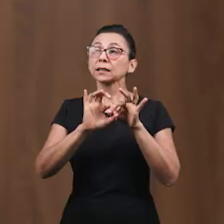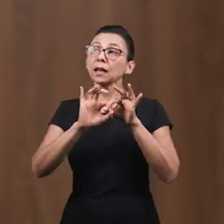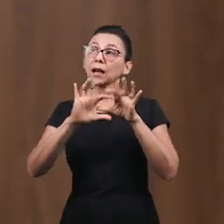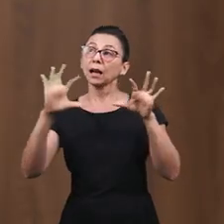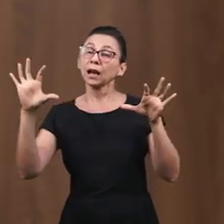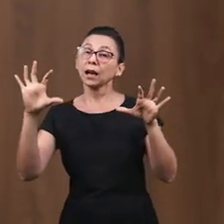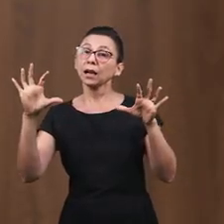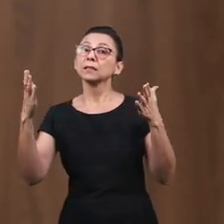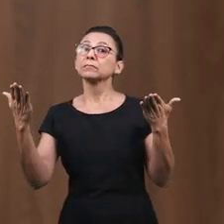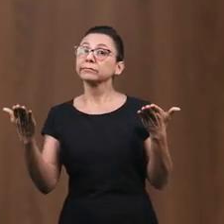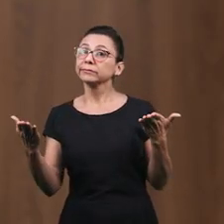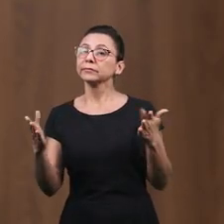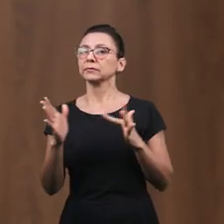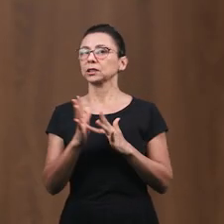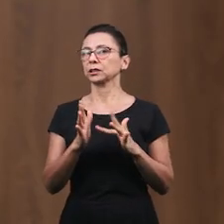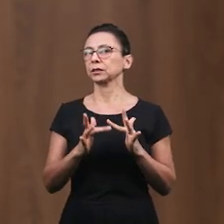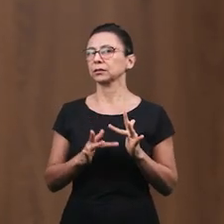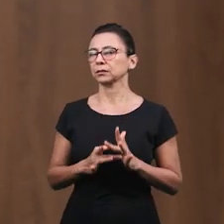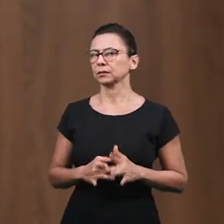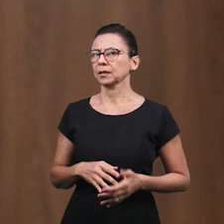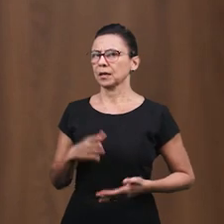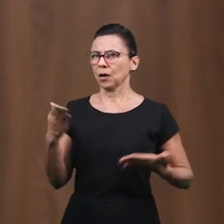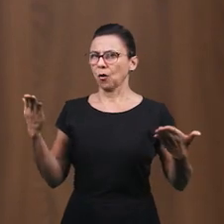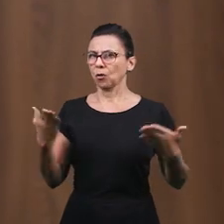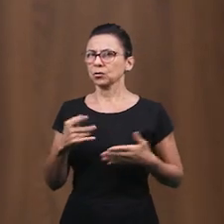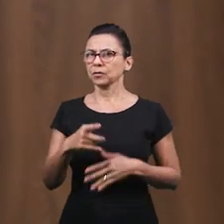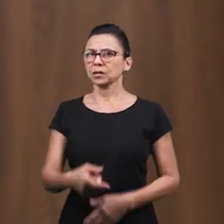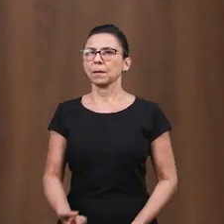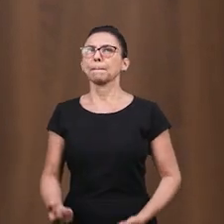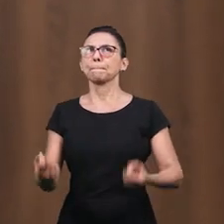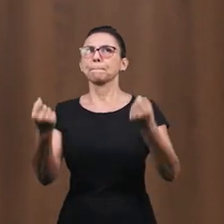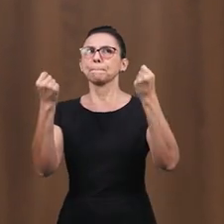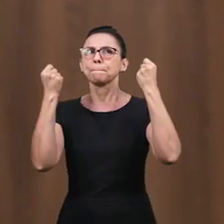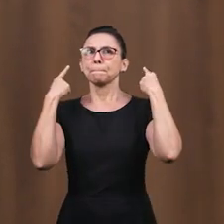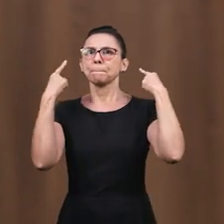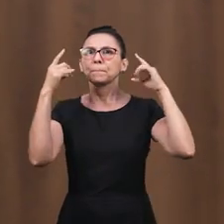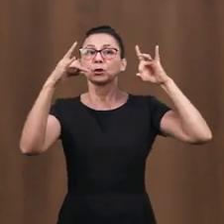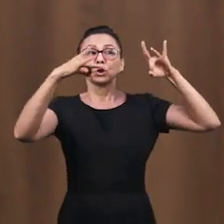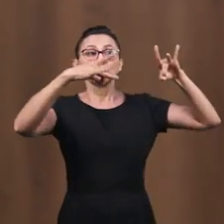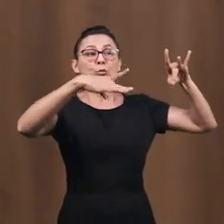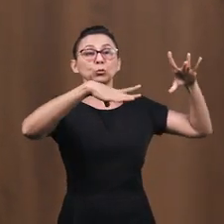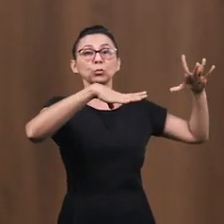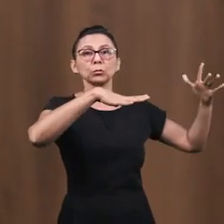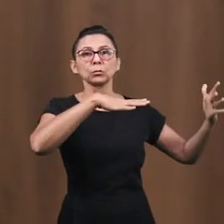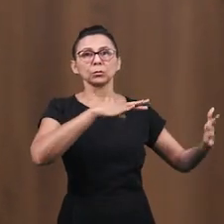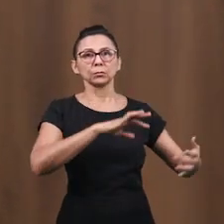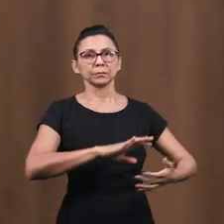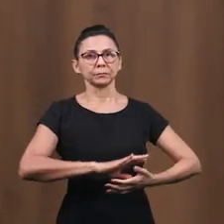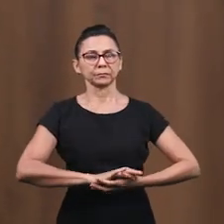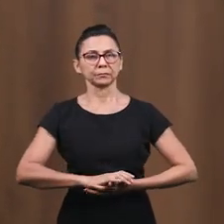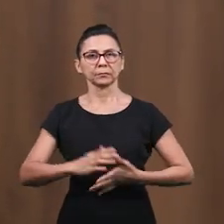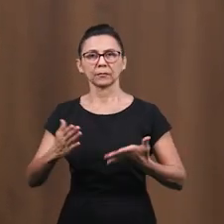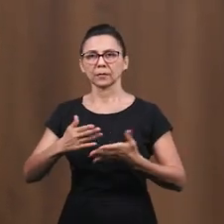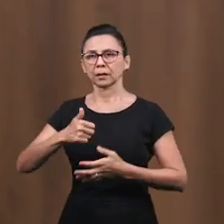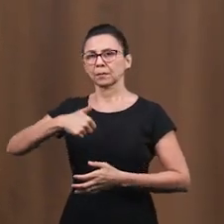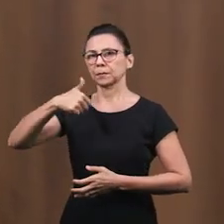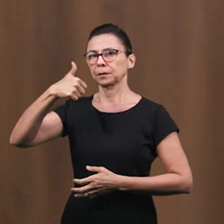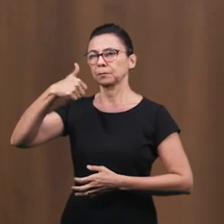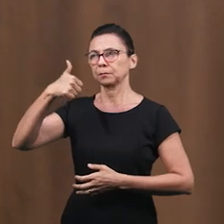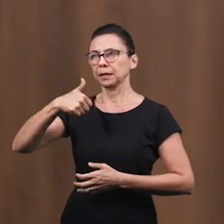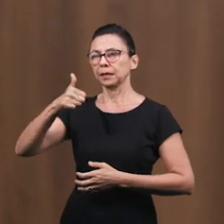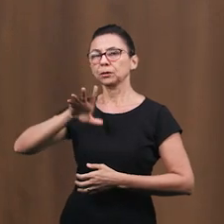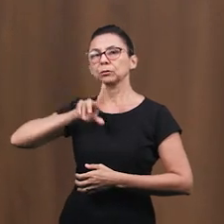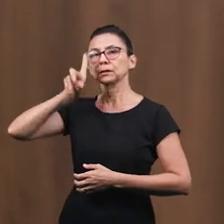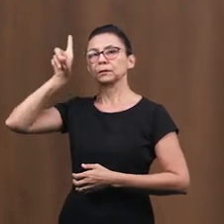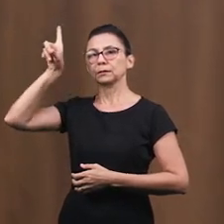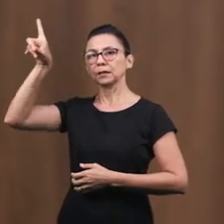Jesús? Pero hoy tú puedes dejar todo de lado y buscar primero el reino de Dios para vivir una comunión